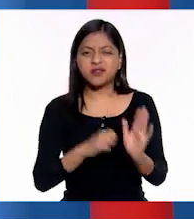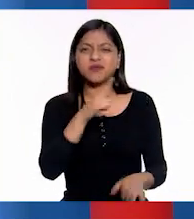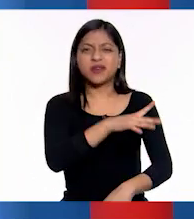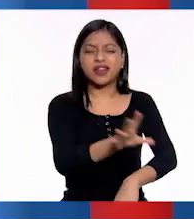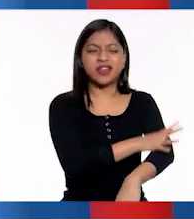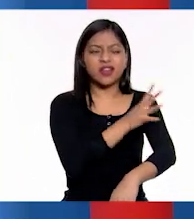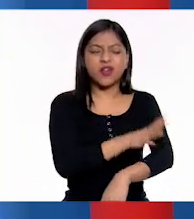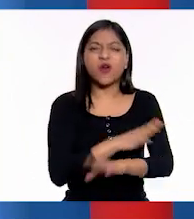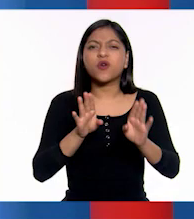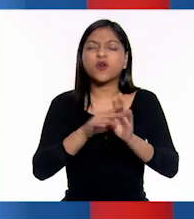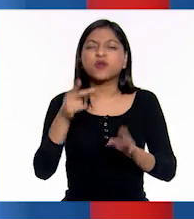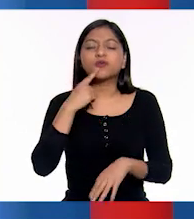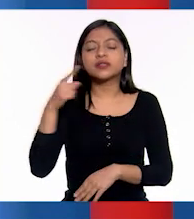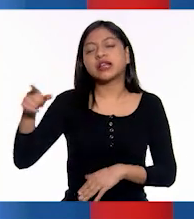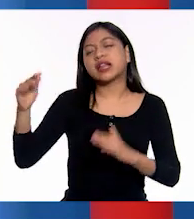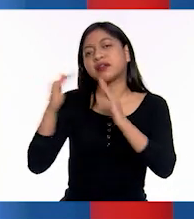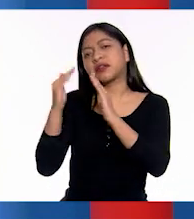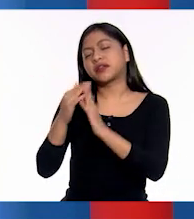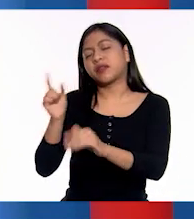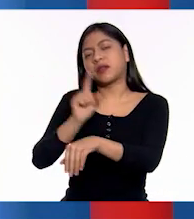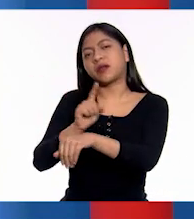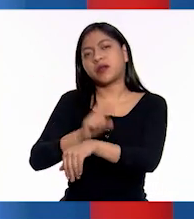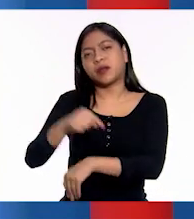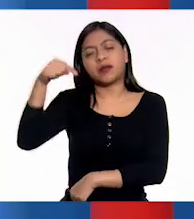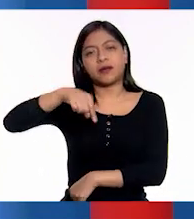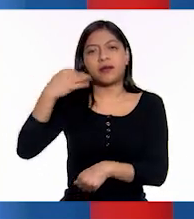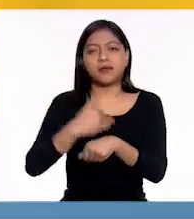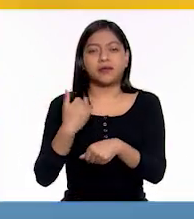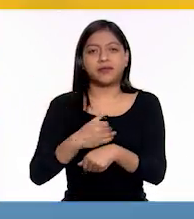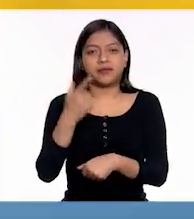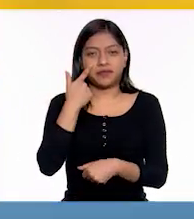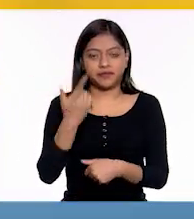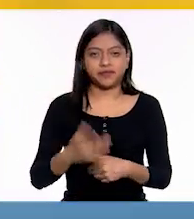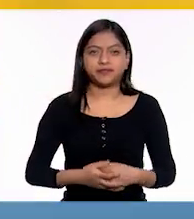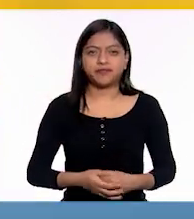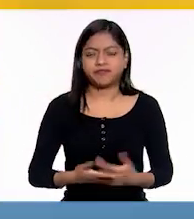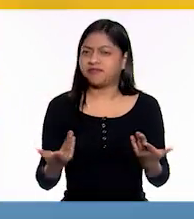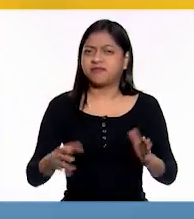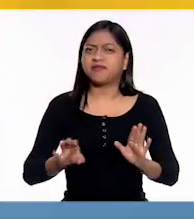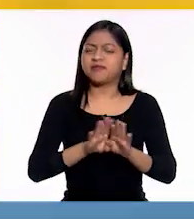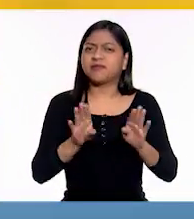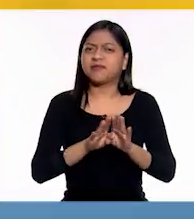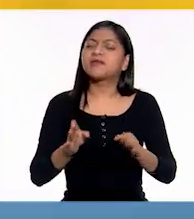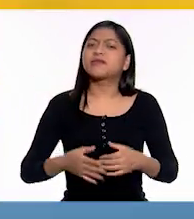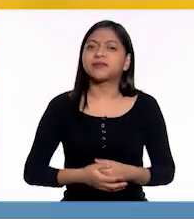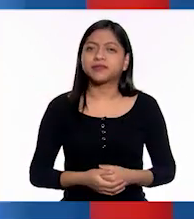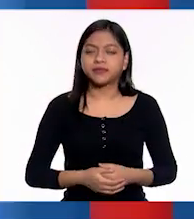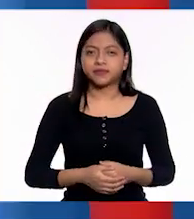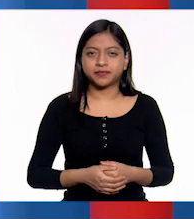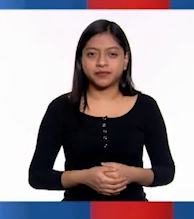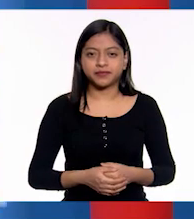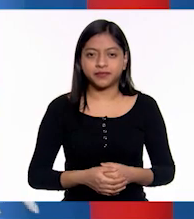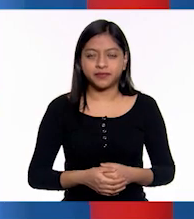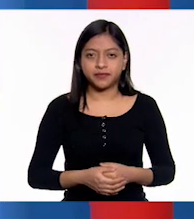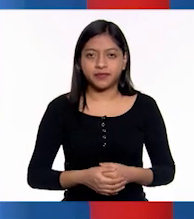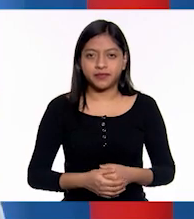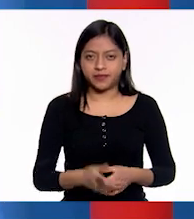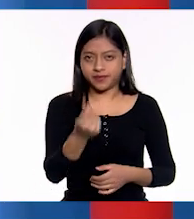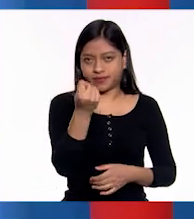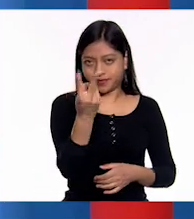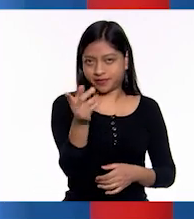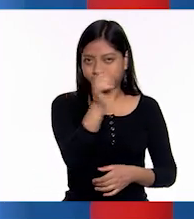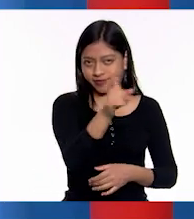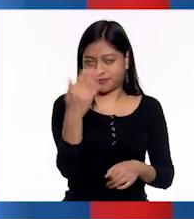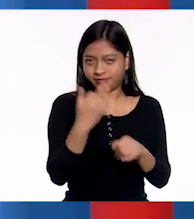eléctrica en un proceso cotidiano y que sucede justo en este momento. ¿Y cuál es ese proceso? La